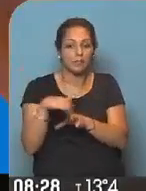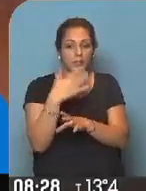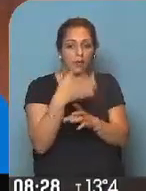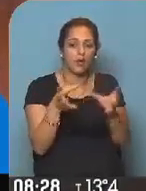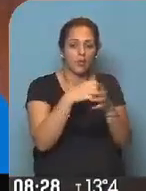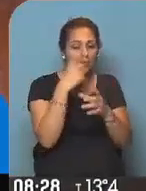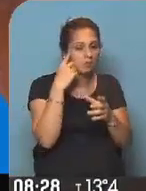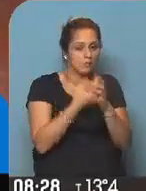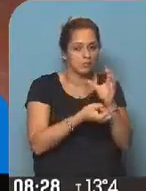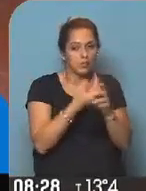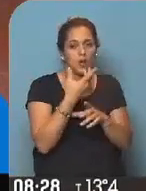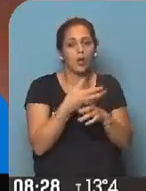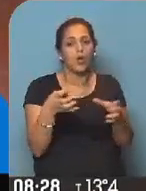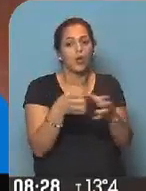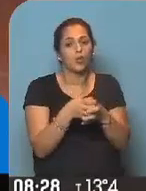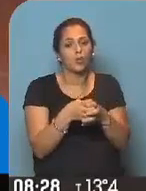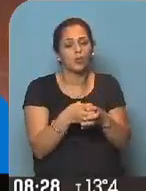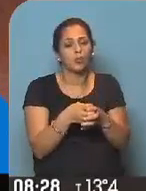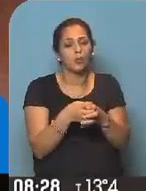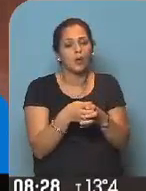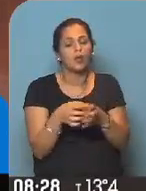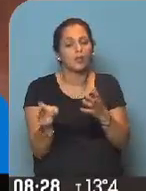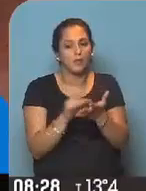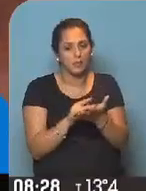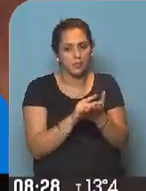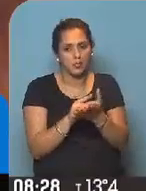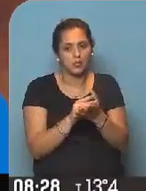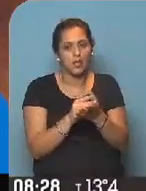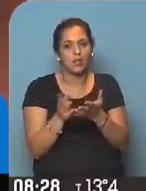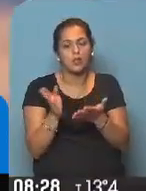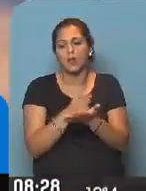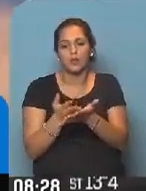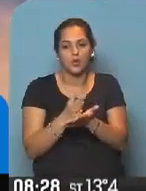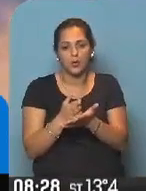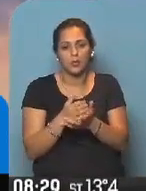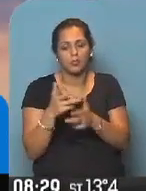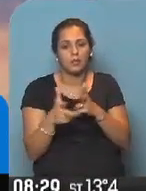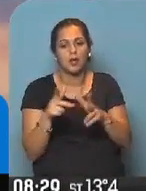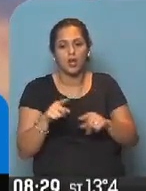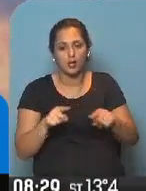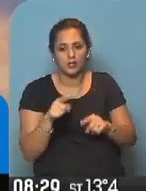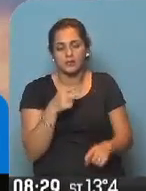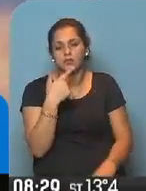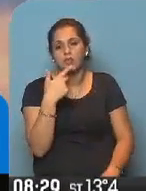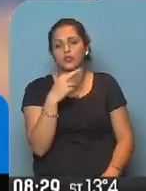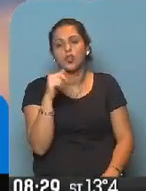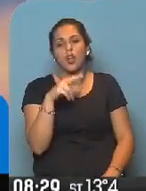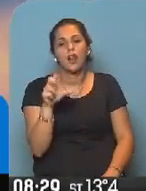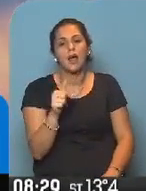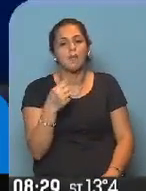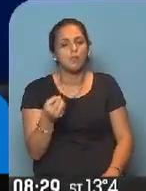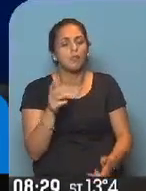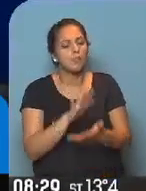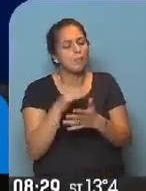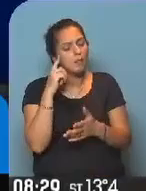el bloque de lo que eran los diputados de frente renovador el interbloque lo va a coordinar felipe solá porque este nuevo